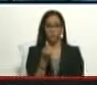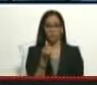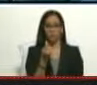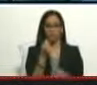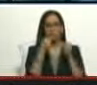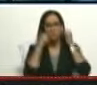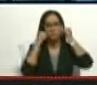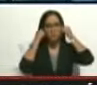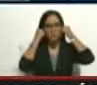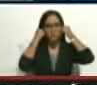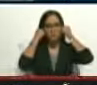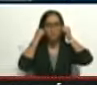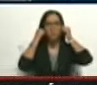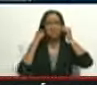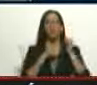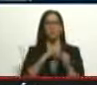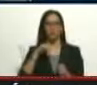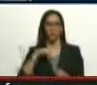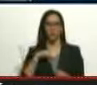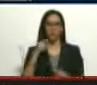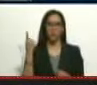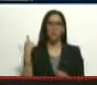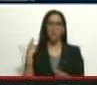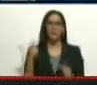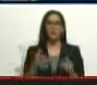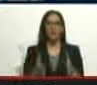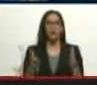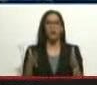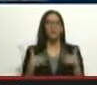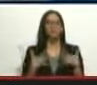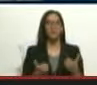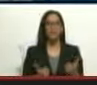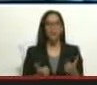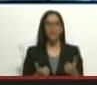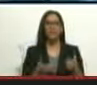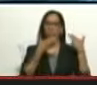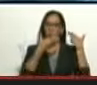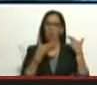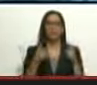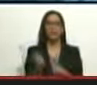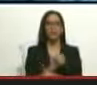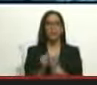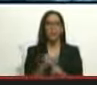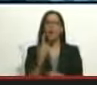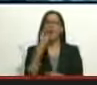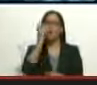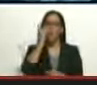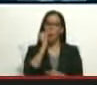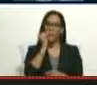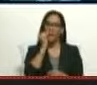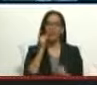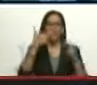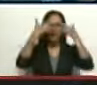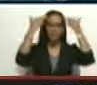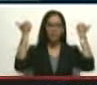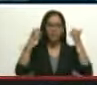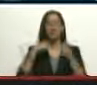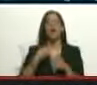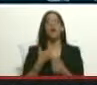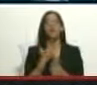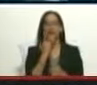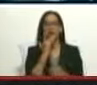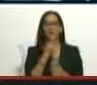Así que nosotros ayer logramos rescatar del secuestro y la tortura a un hombre inocente, a un héroe